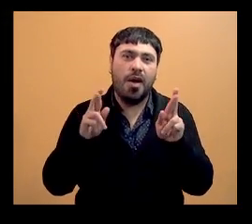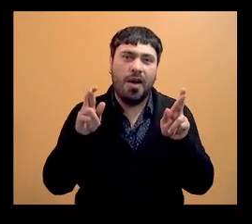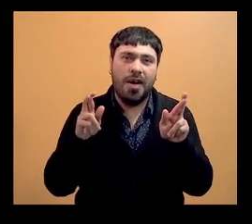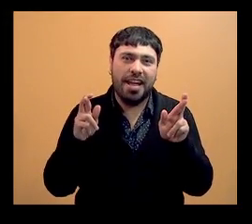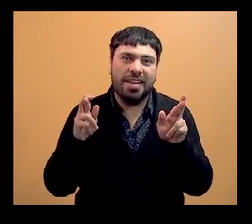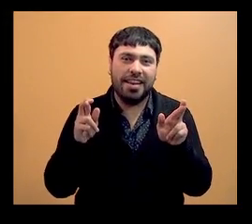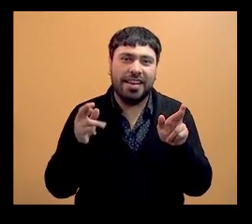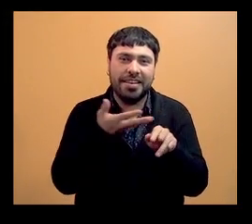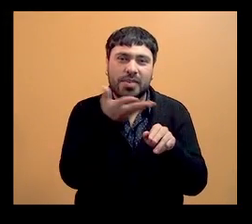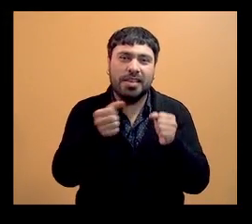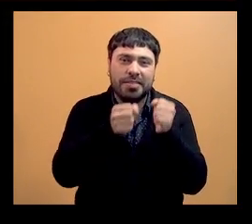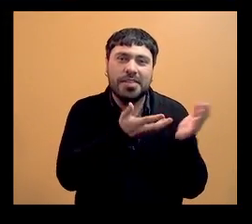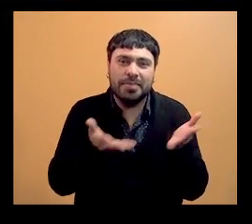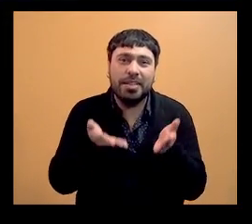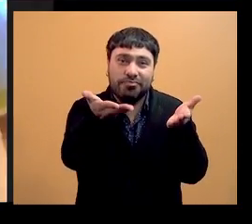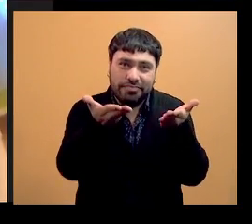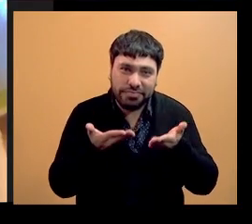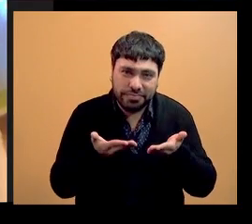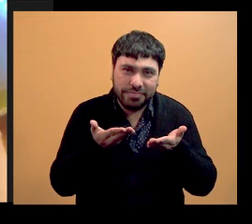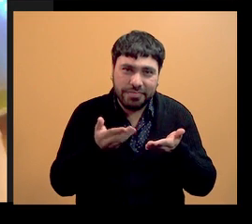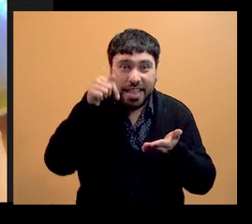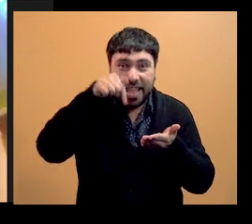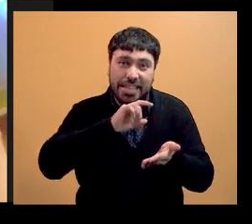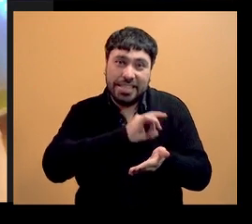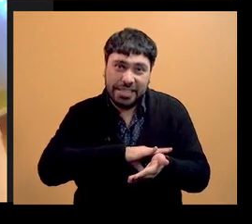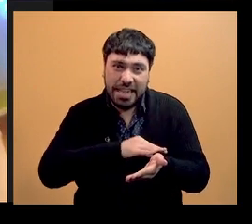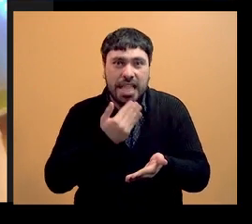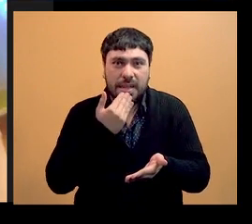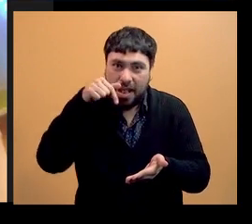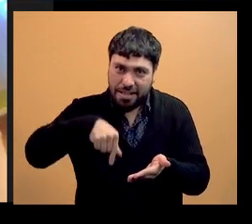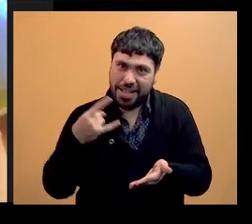pronto acá en Chile y en la universidad también,